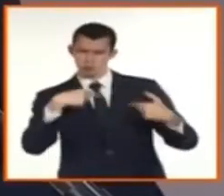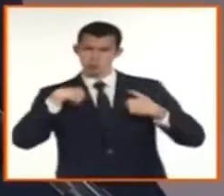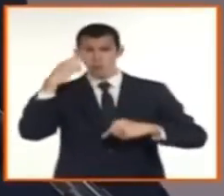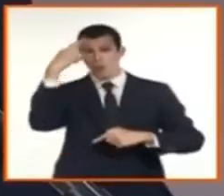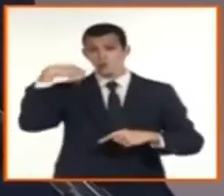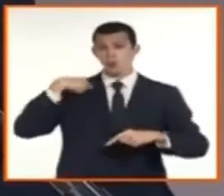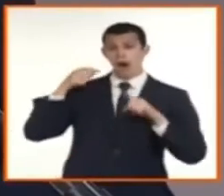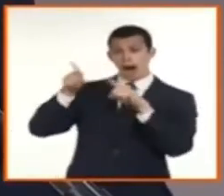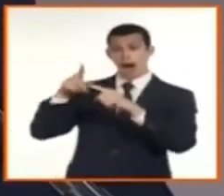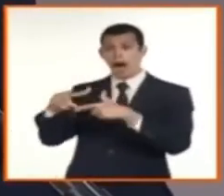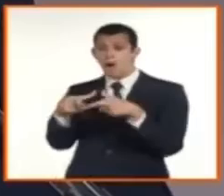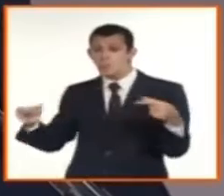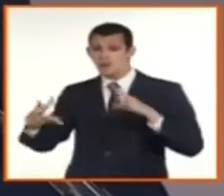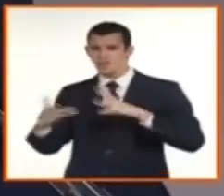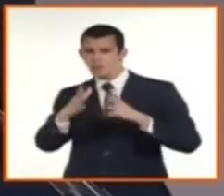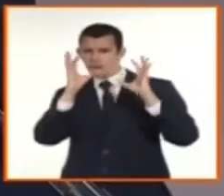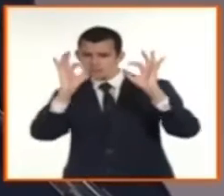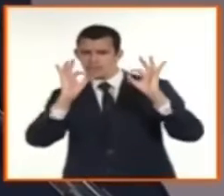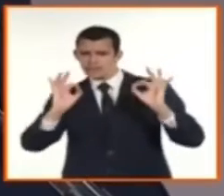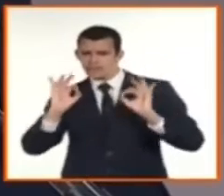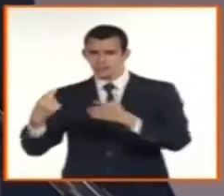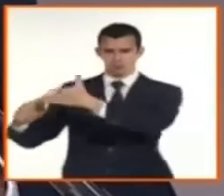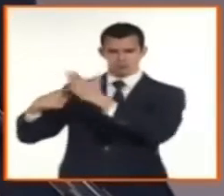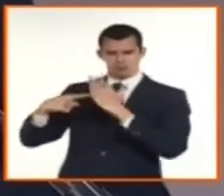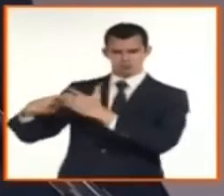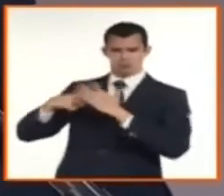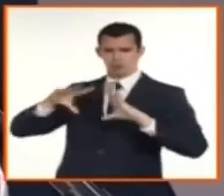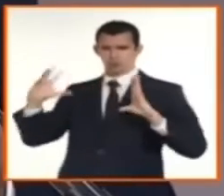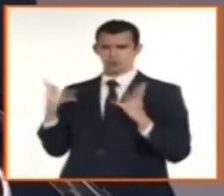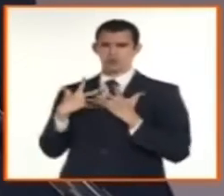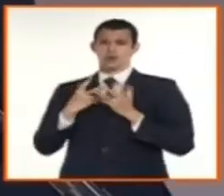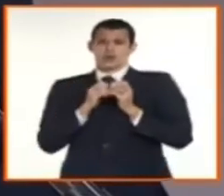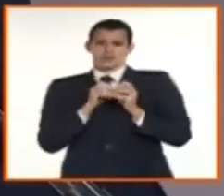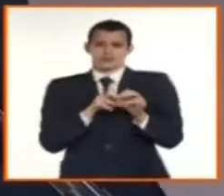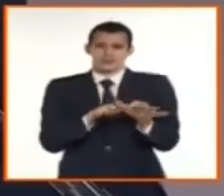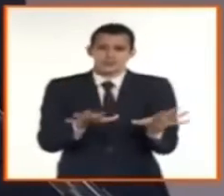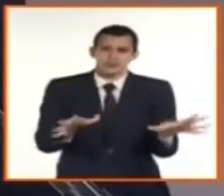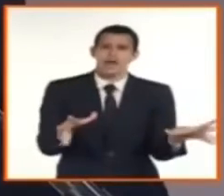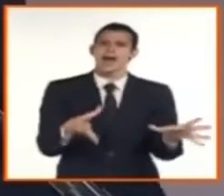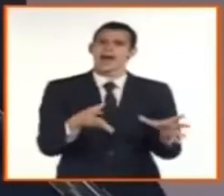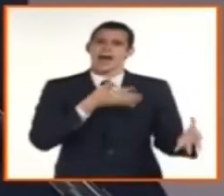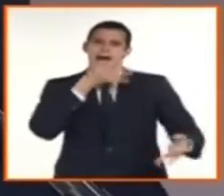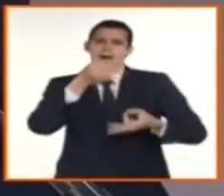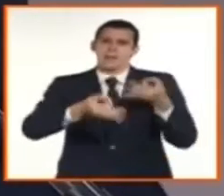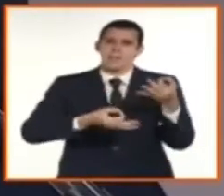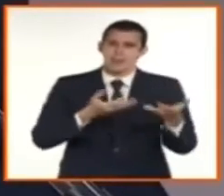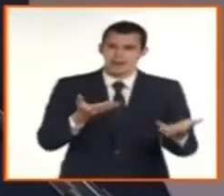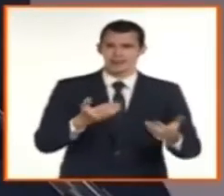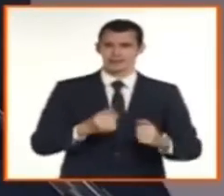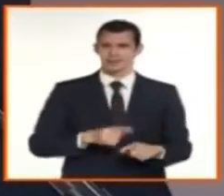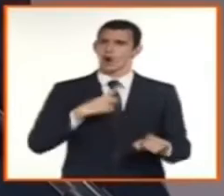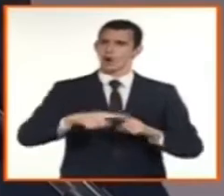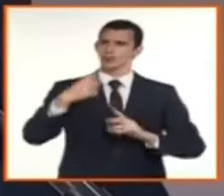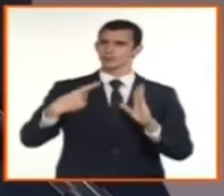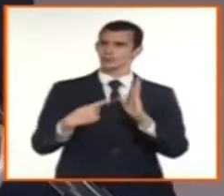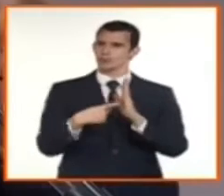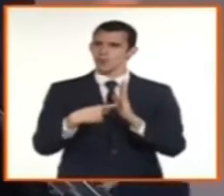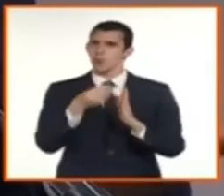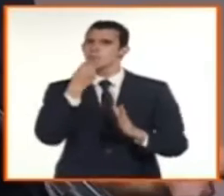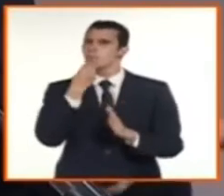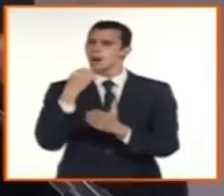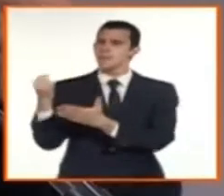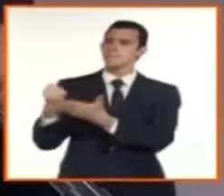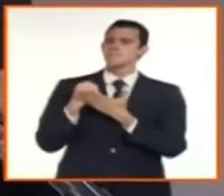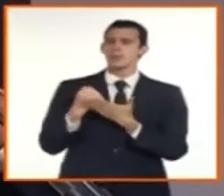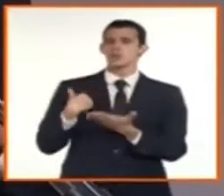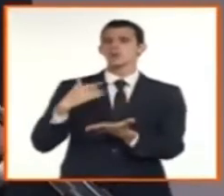están diseñadas y van a tener la posibilidad de que sea televisado para el mundo entero pero también va a tener la posibilidad de